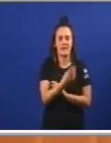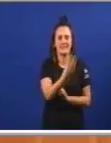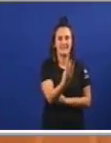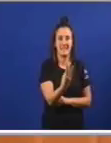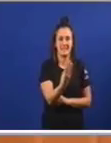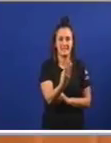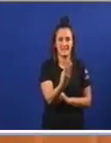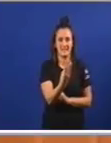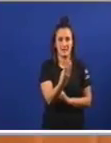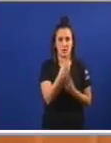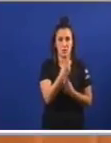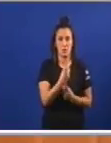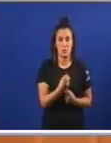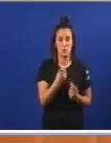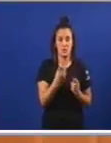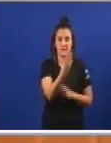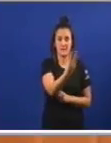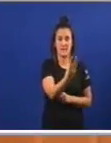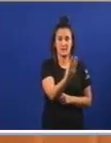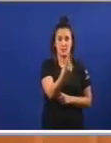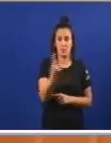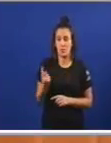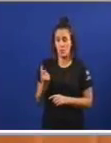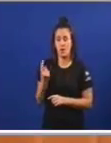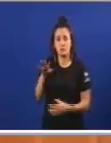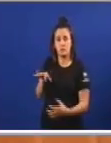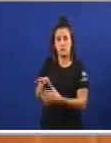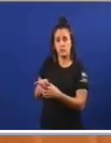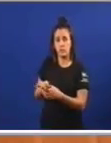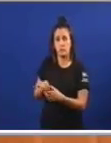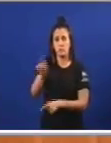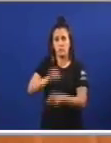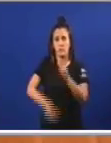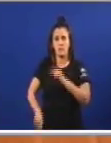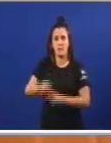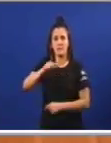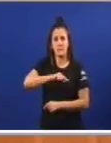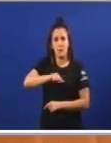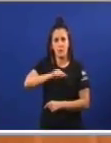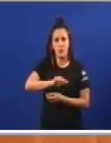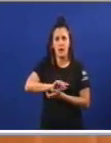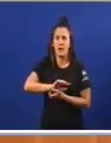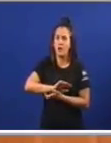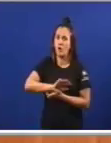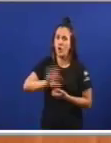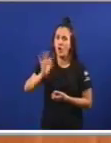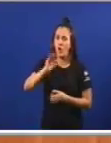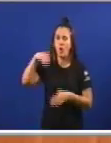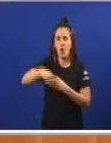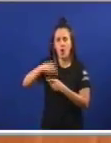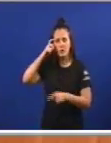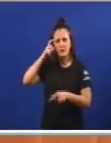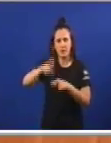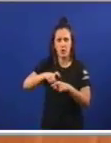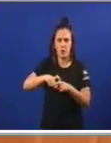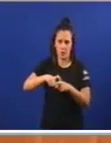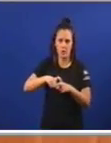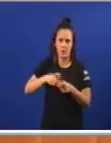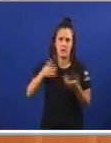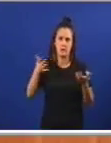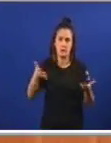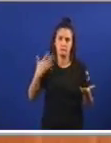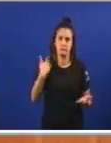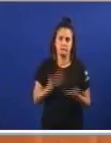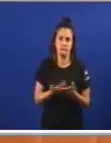que se atenden polos profesionais da medicina, unha ten que ver cos desordes emocionais ou teñen unha componente psicolóxica, algo que ten